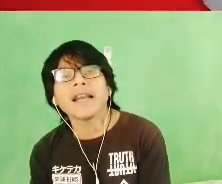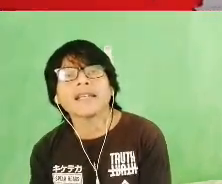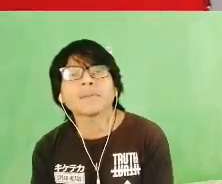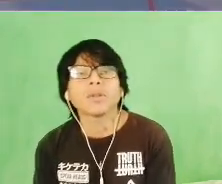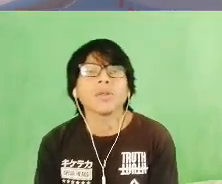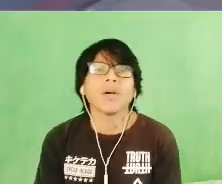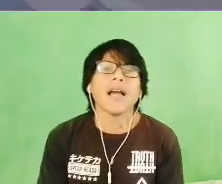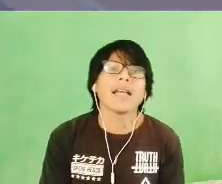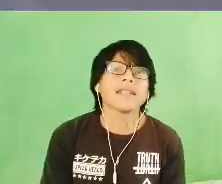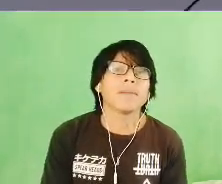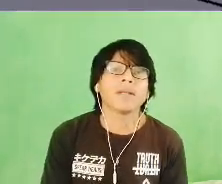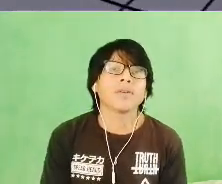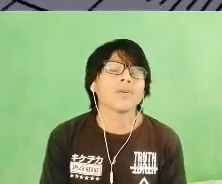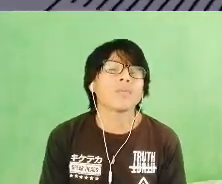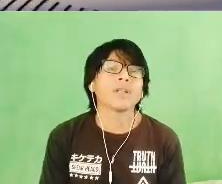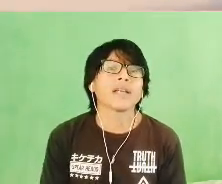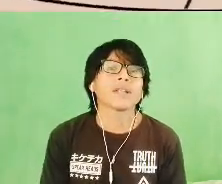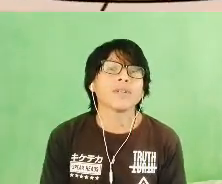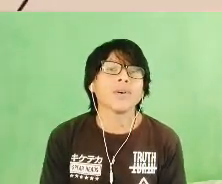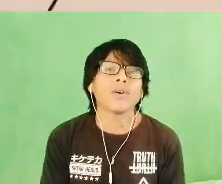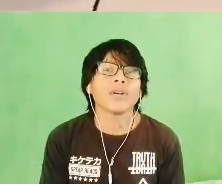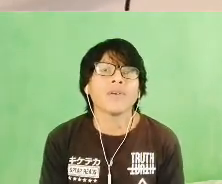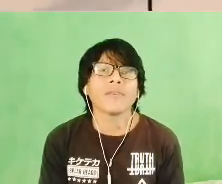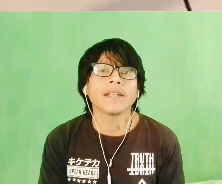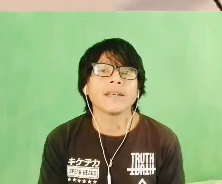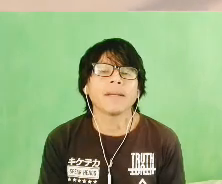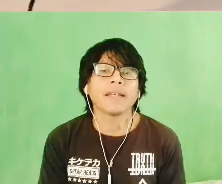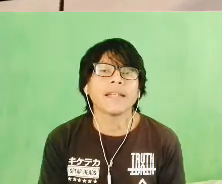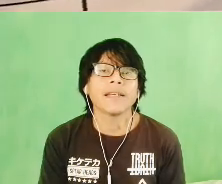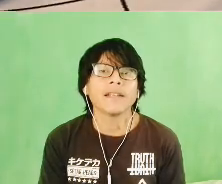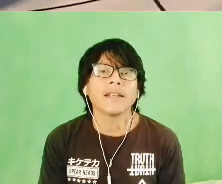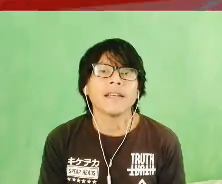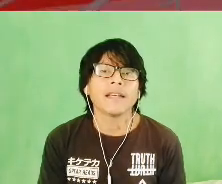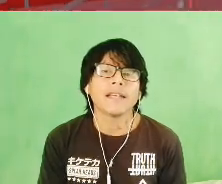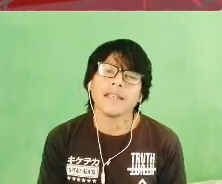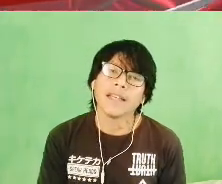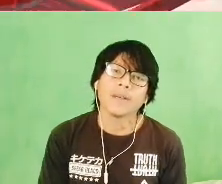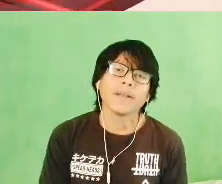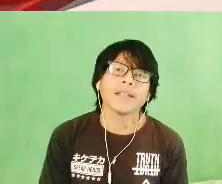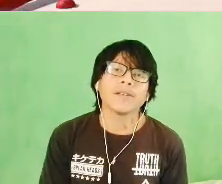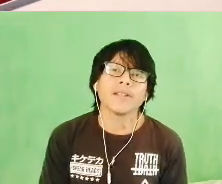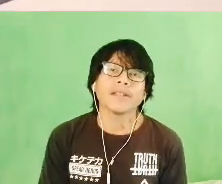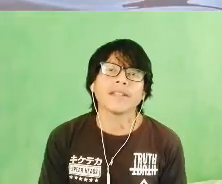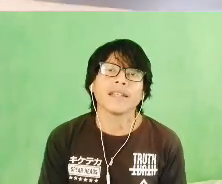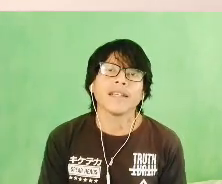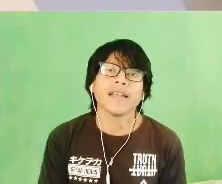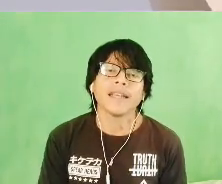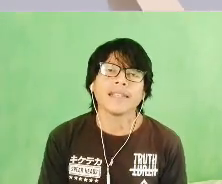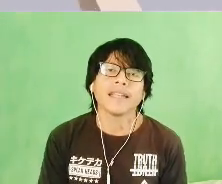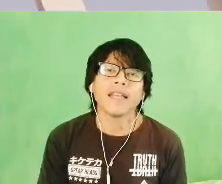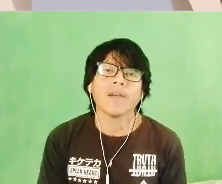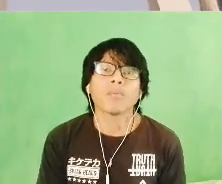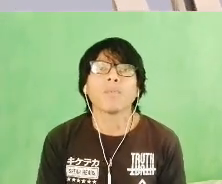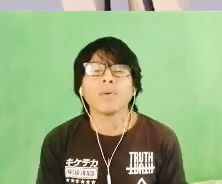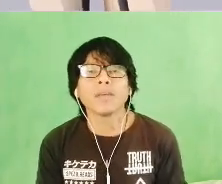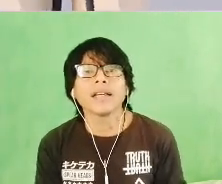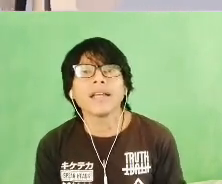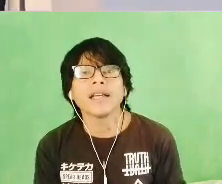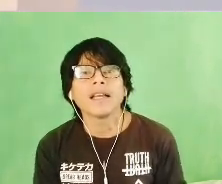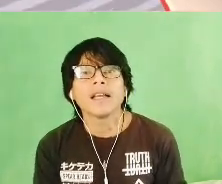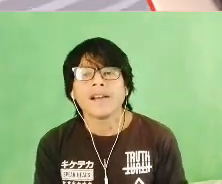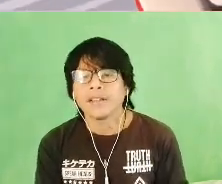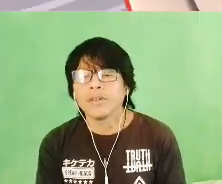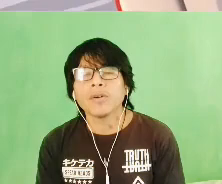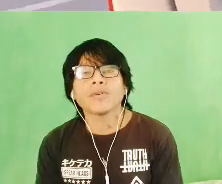presidente le respondió a este medio de comunicación hoy en conferencia mañanera, y que el cual, señores,